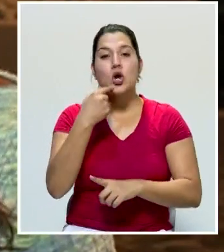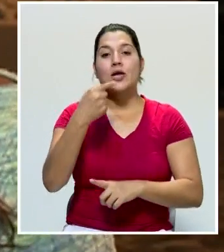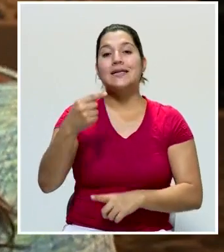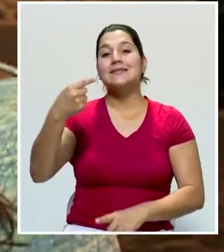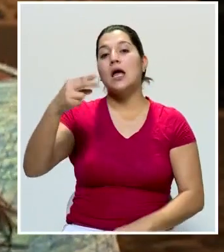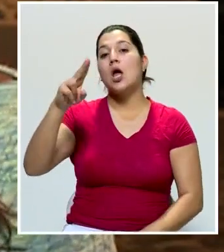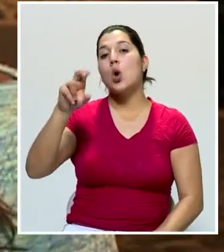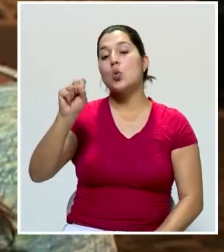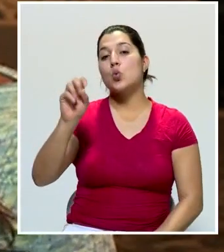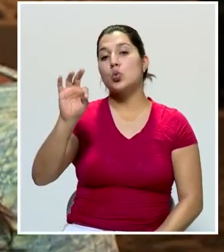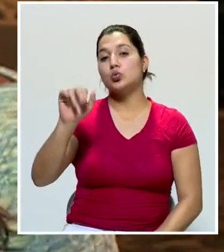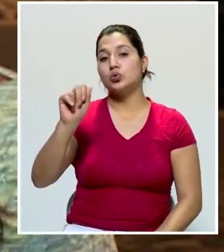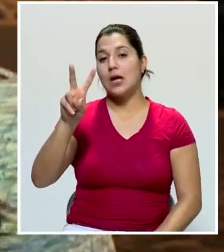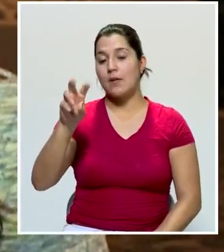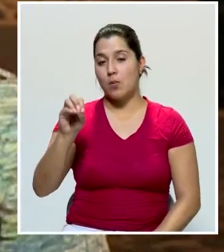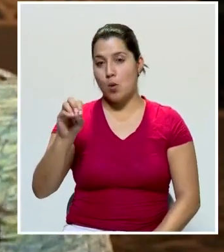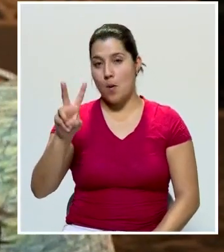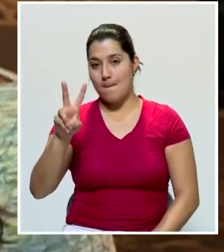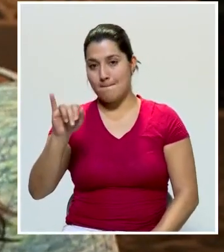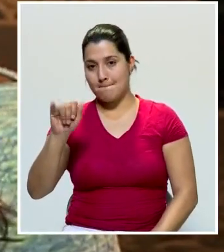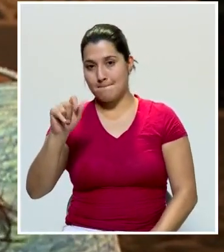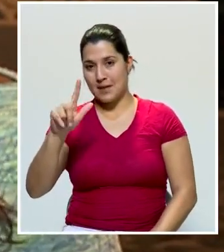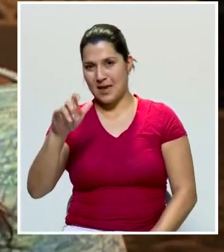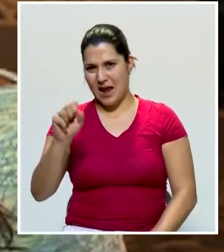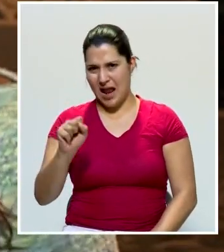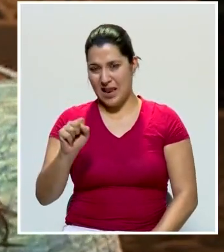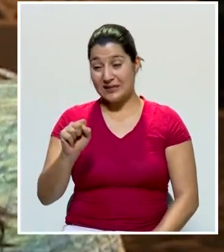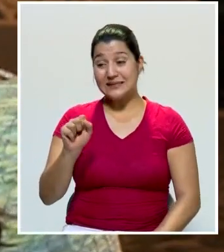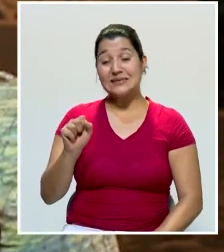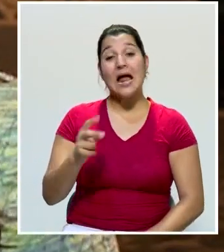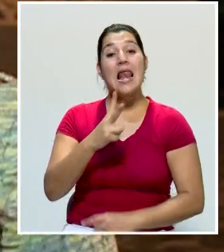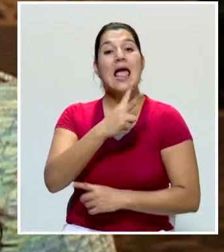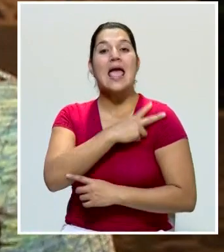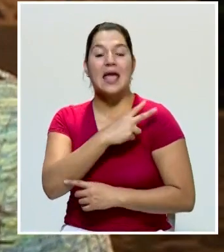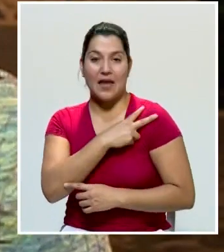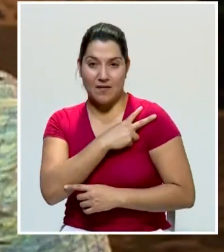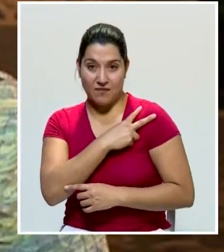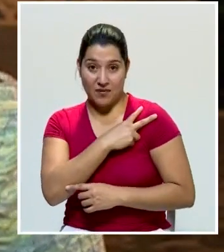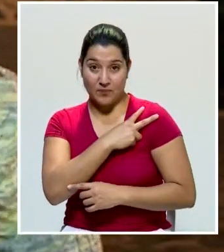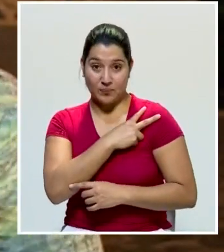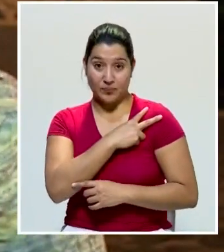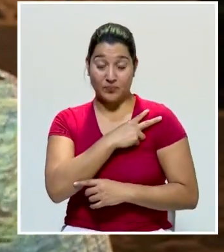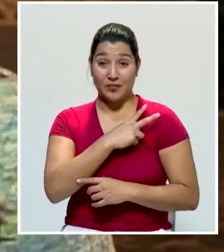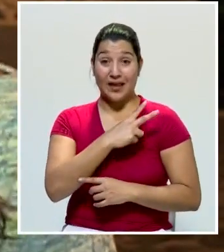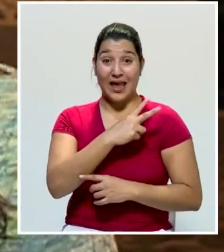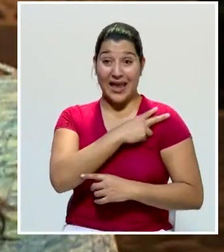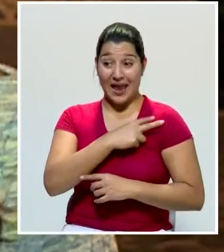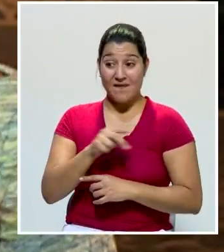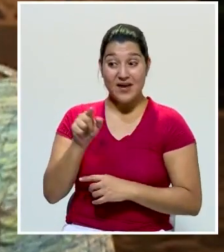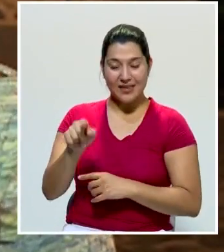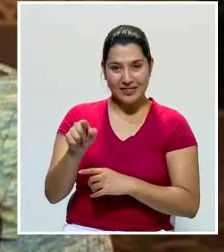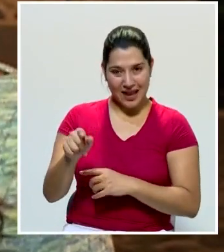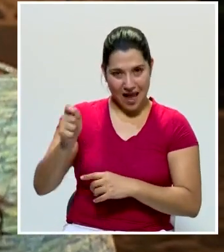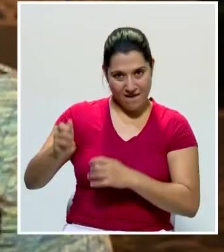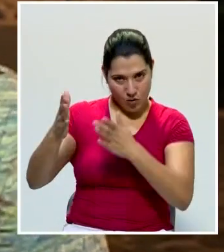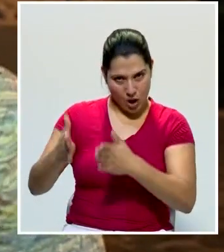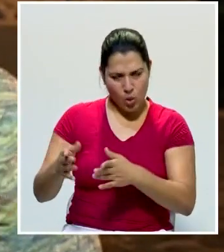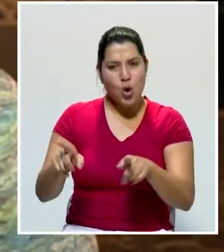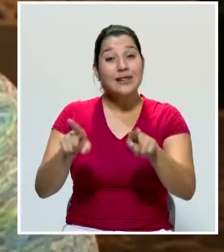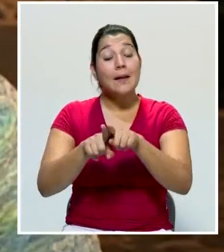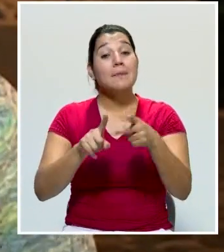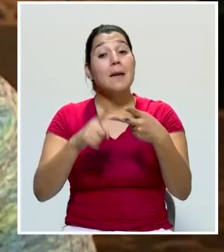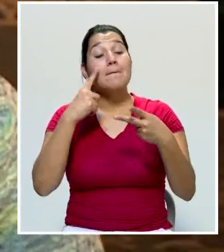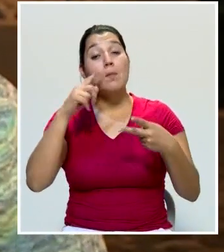es el jefe de este asesor legislativo que fue agredido por el diputado David Gurzón, y también a Karine Niño, que